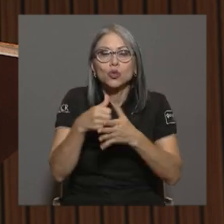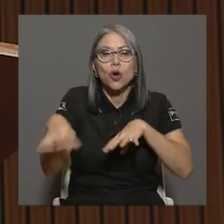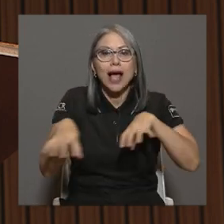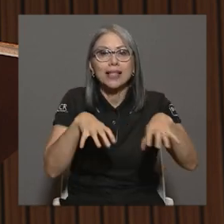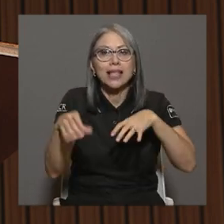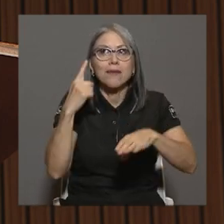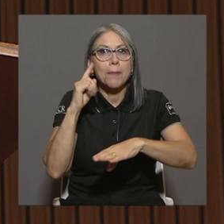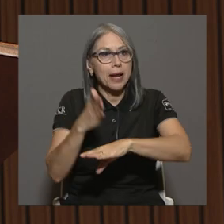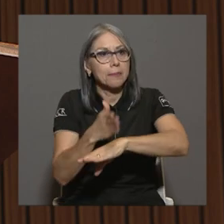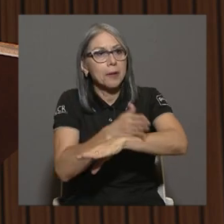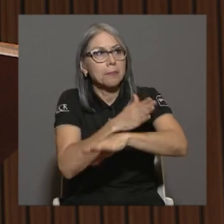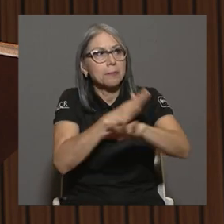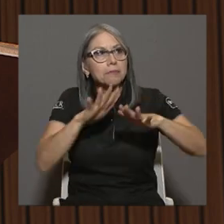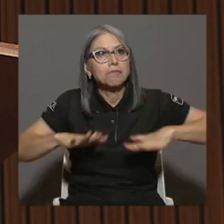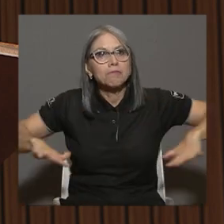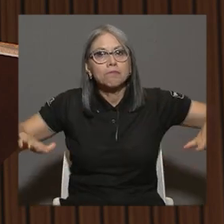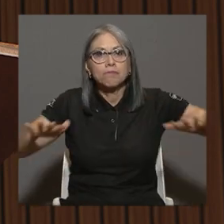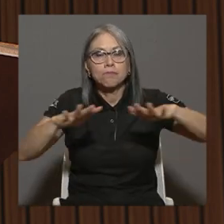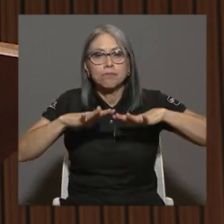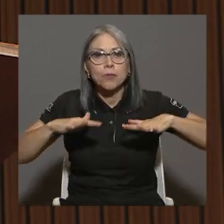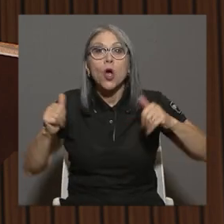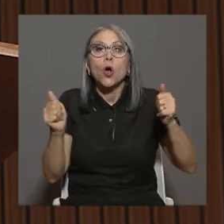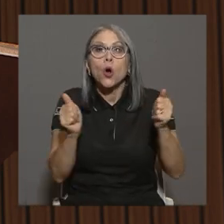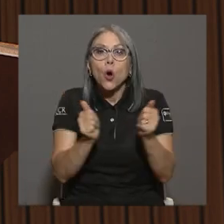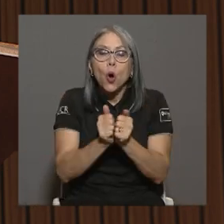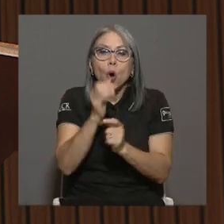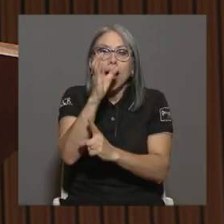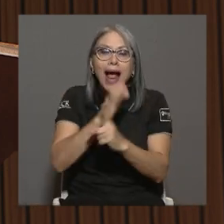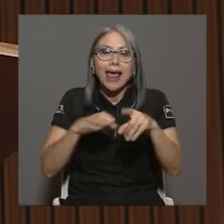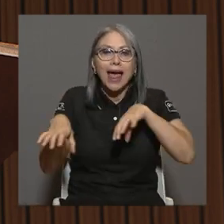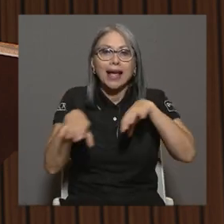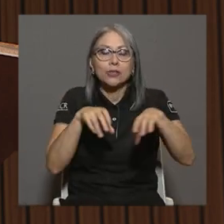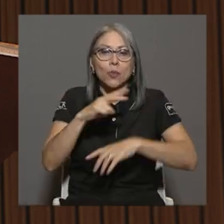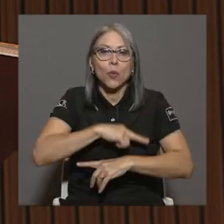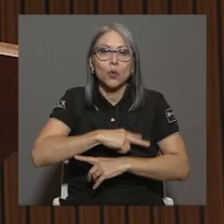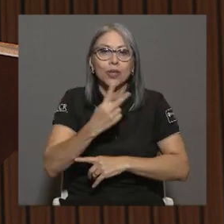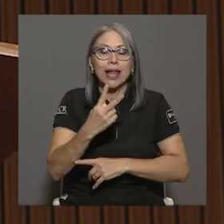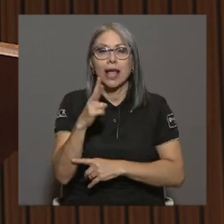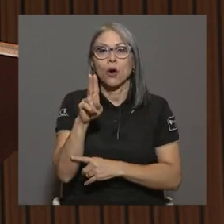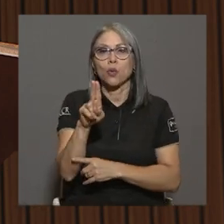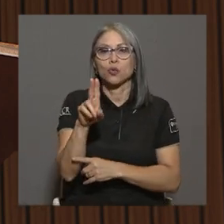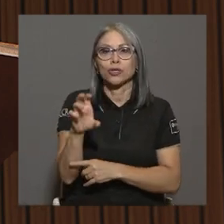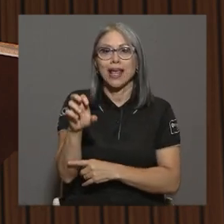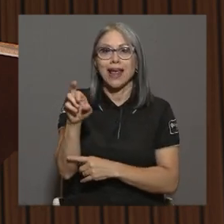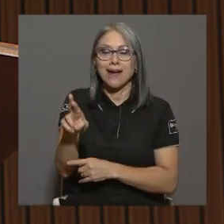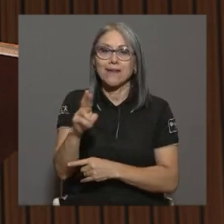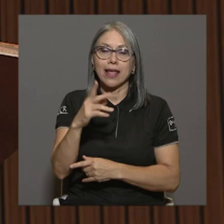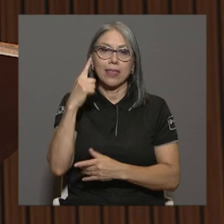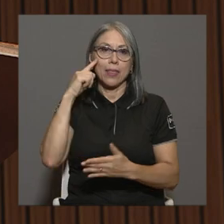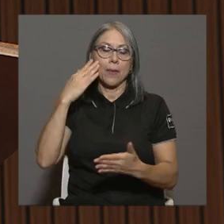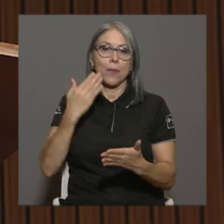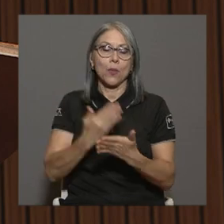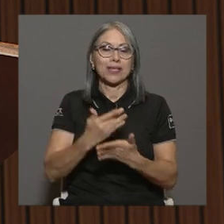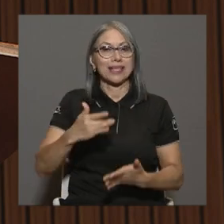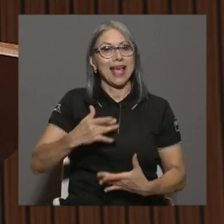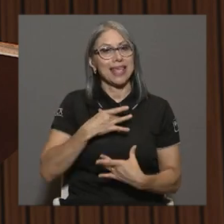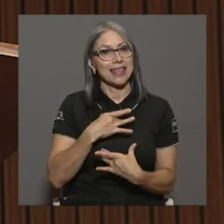rodea. Con cada acción voluntaria, la UCR demuestra su interés por el bienestar de la